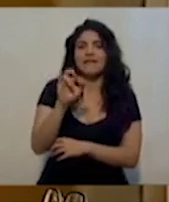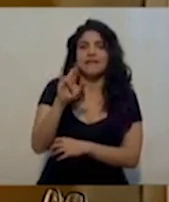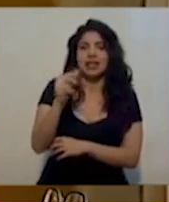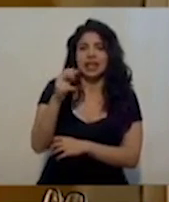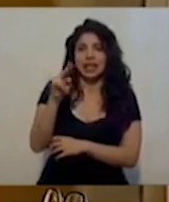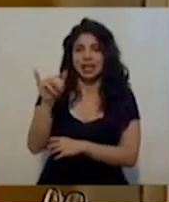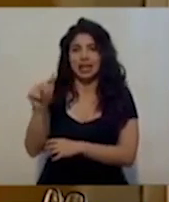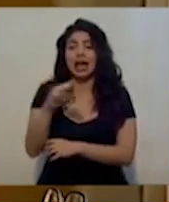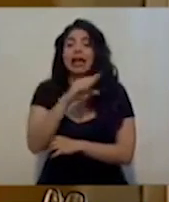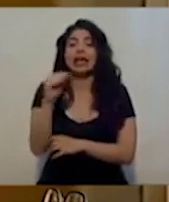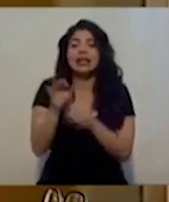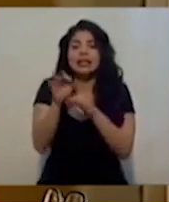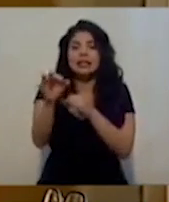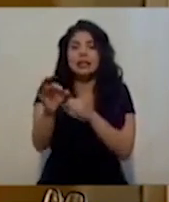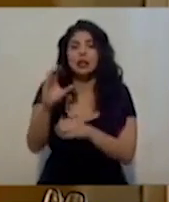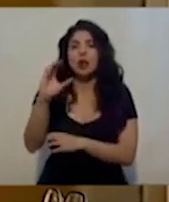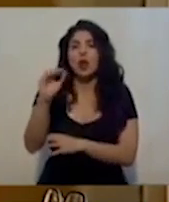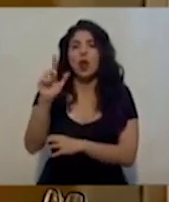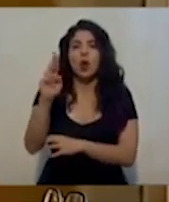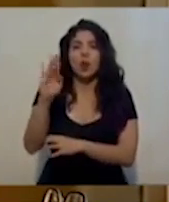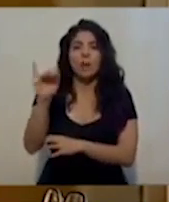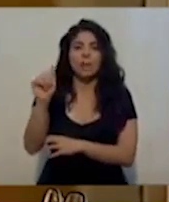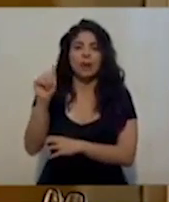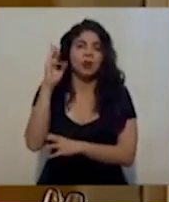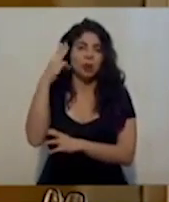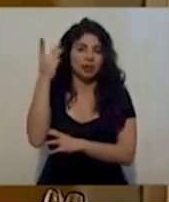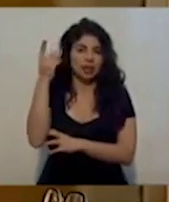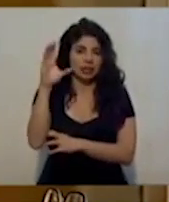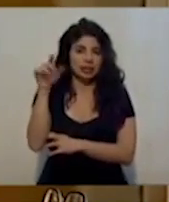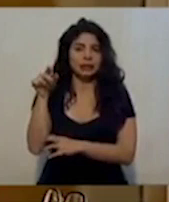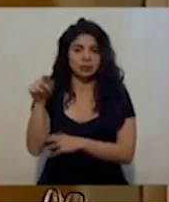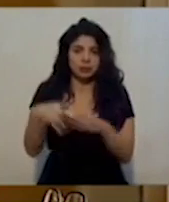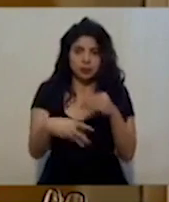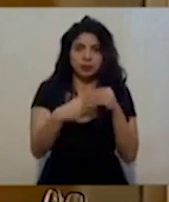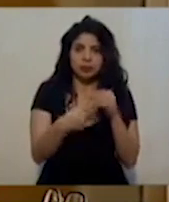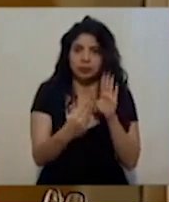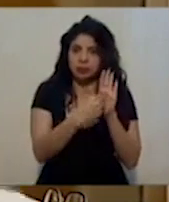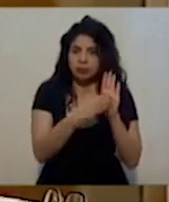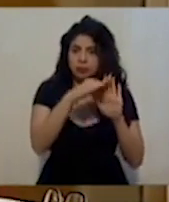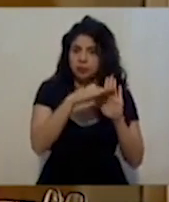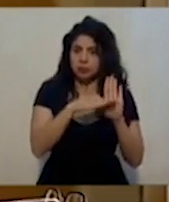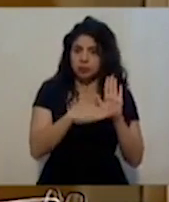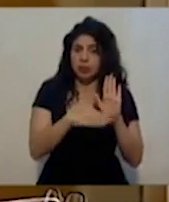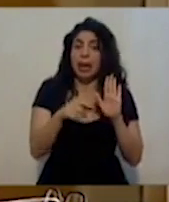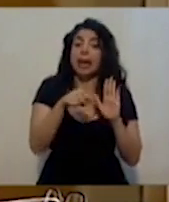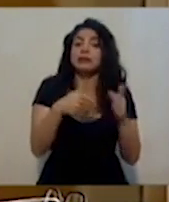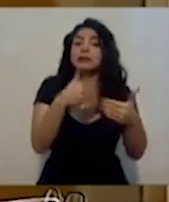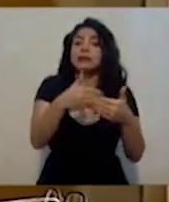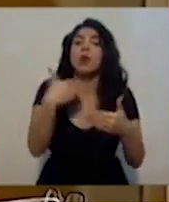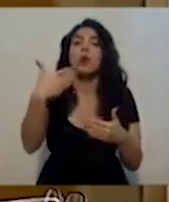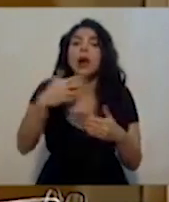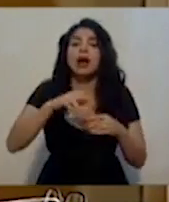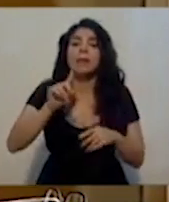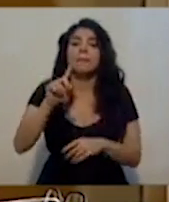y el distrito de columbia lo que se conoce como washington dice y eso es para el primero de septiembre